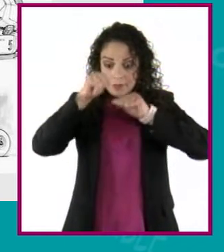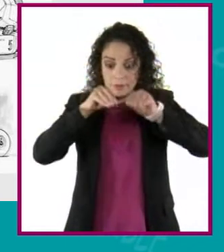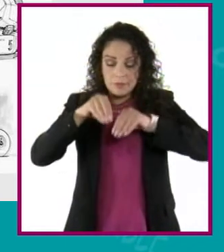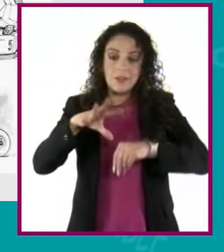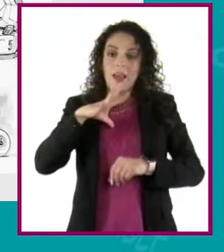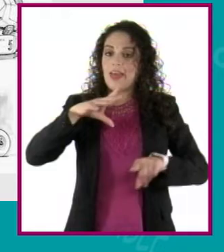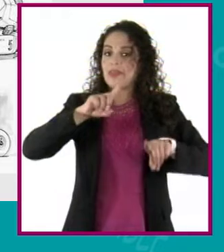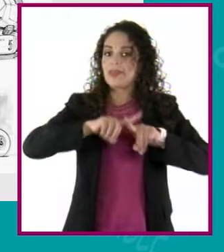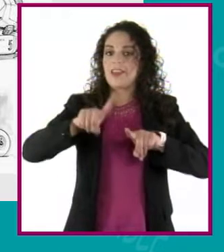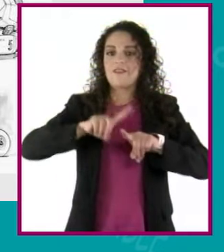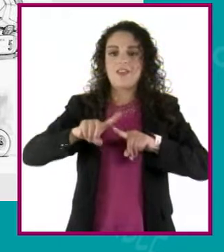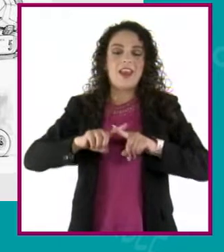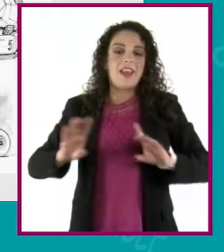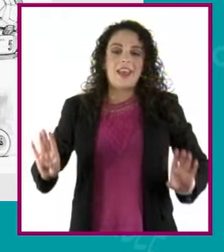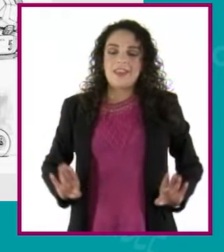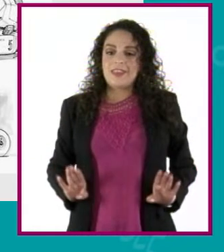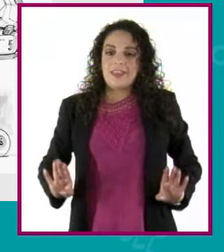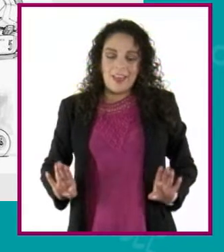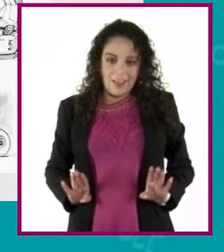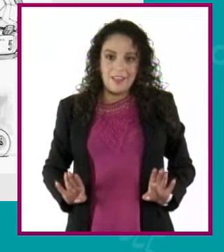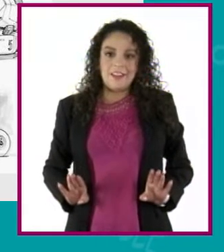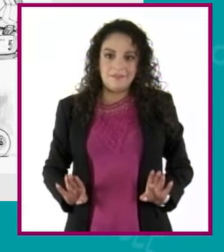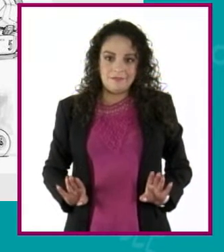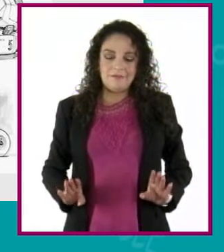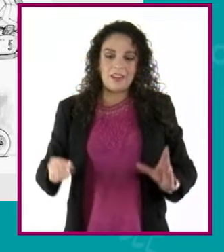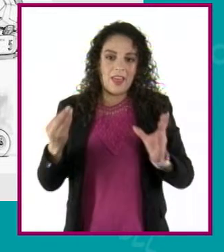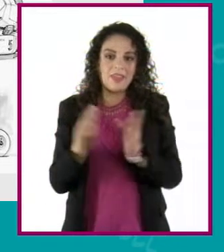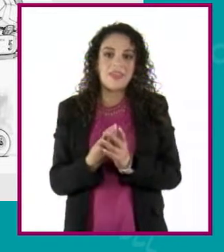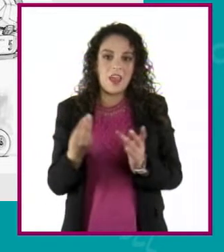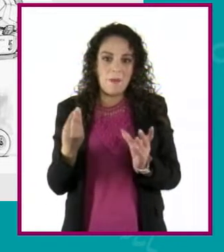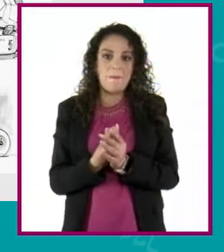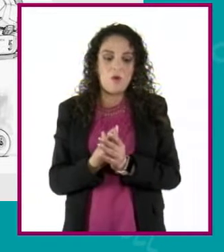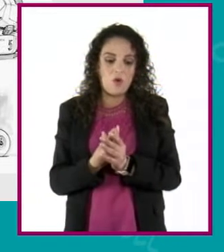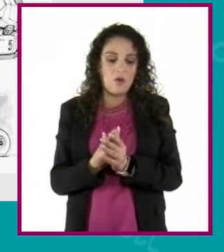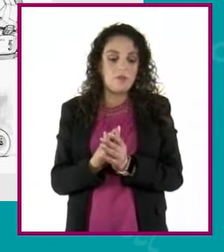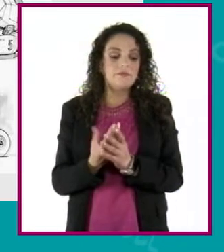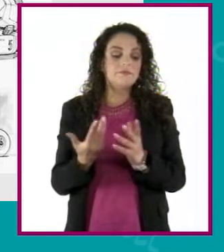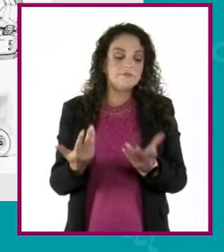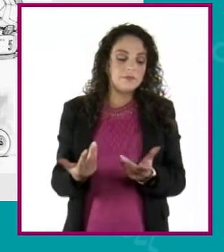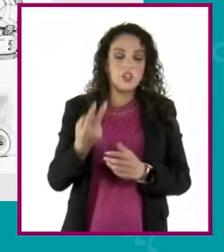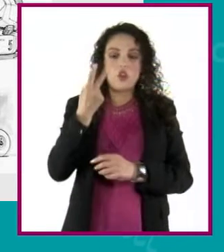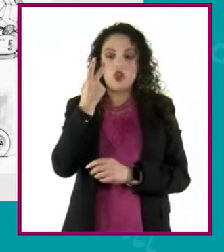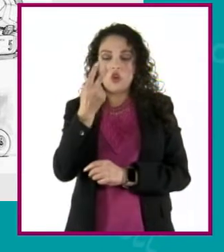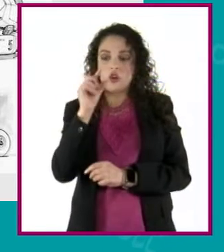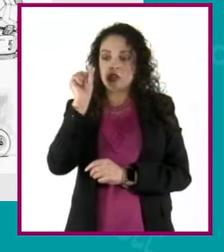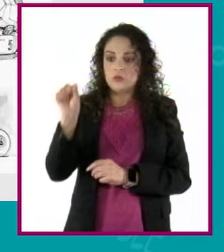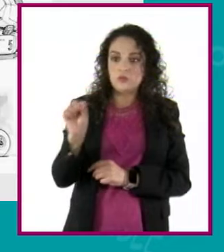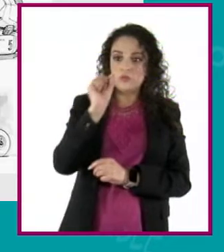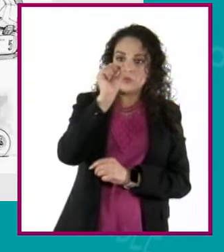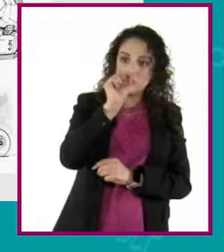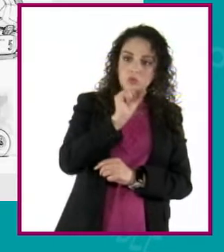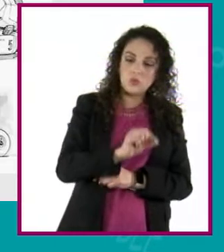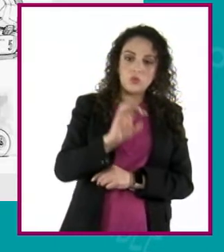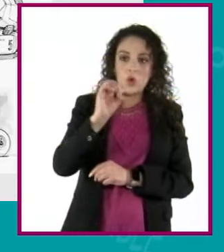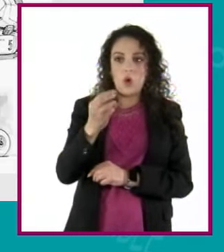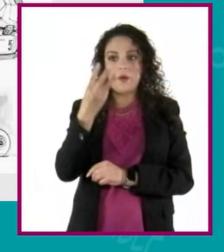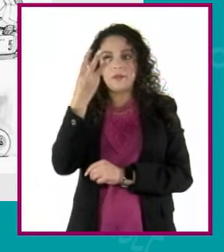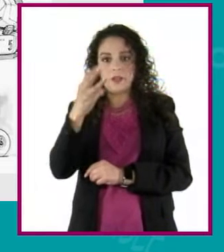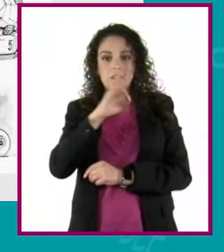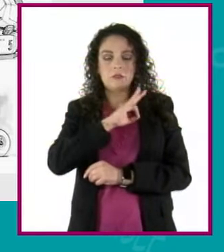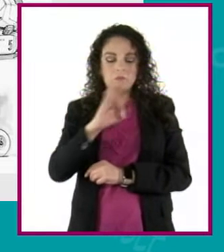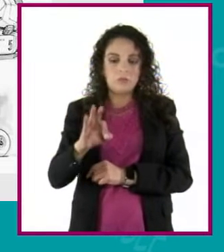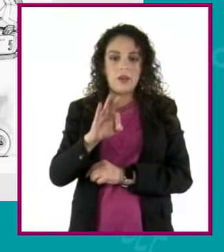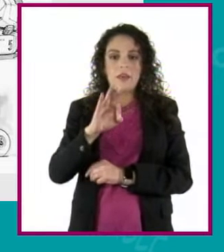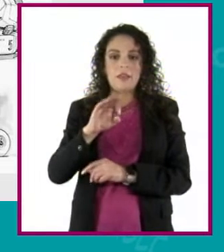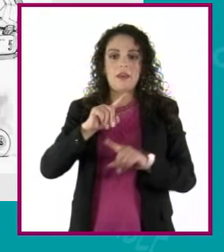de proyecciones. Tenemos unas proyecciones de un punto de fuga, de 2 puntos de fuga, de 3 o de más puntos.